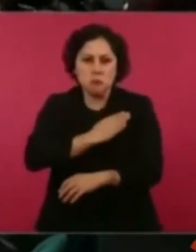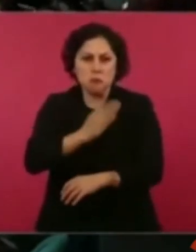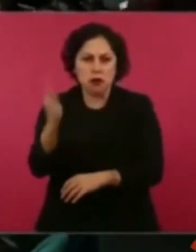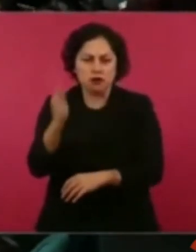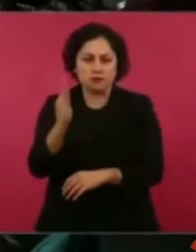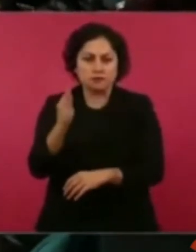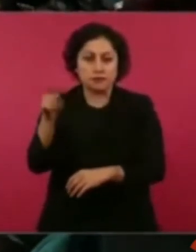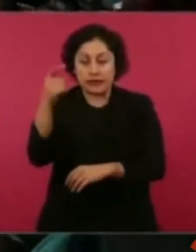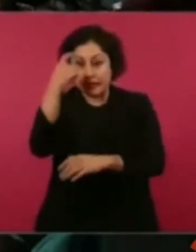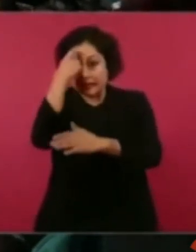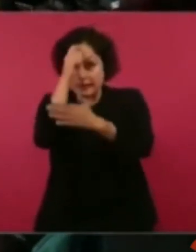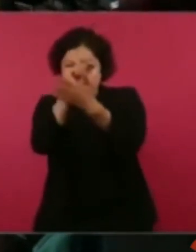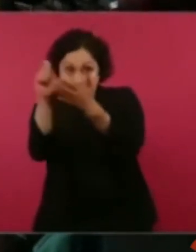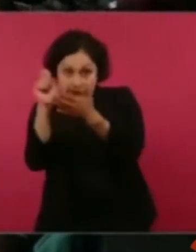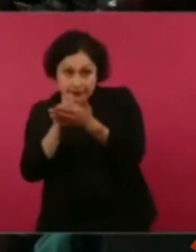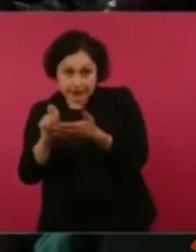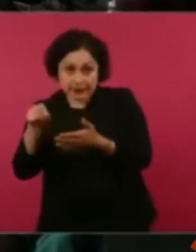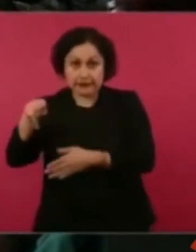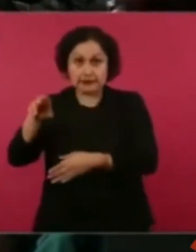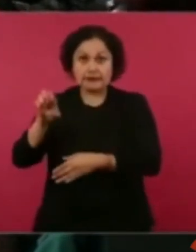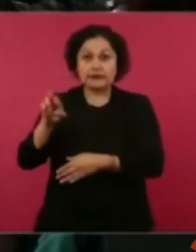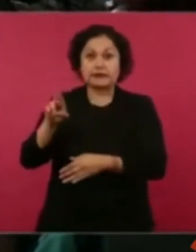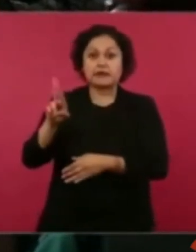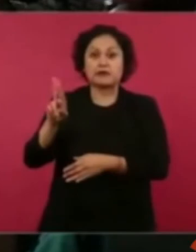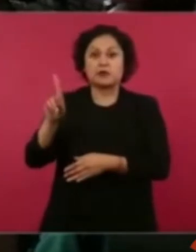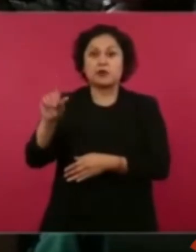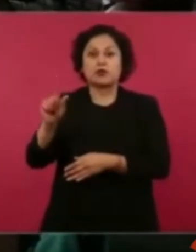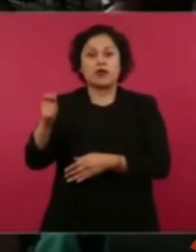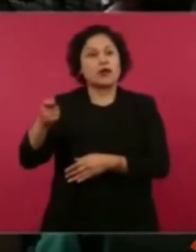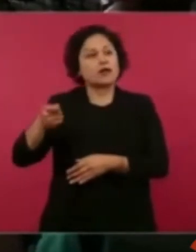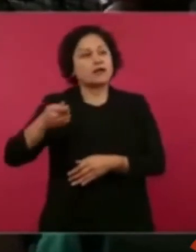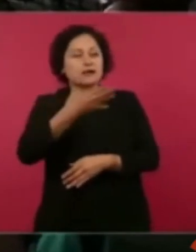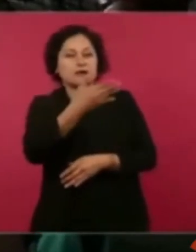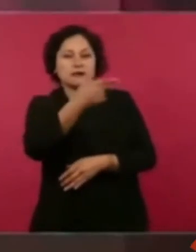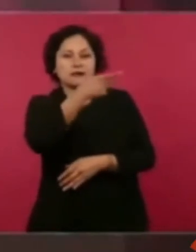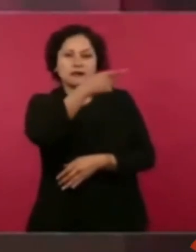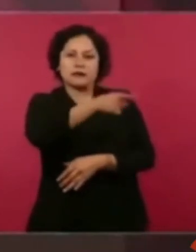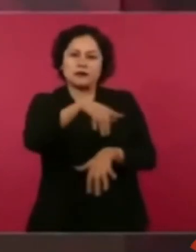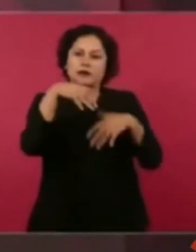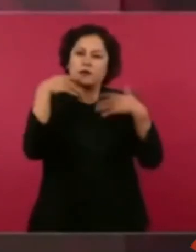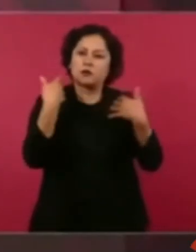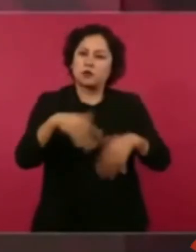llamarlo el titán de las libertades.